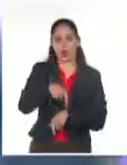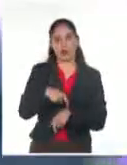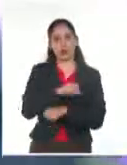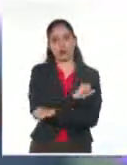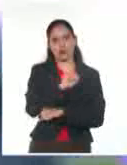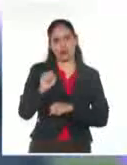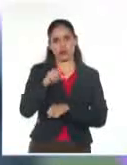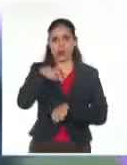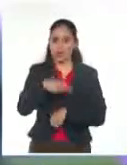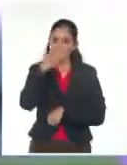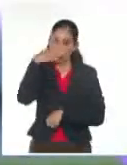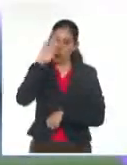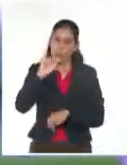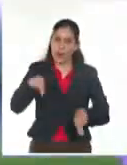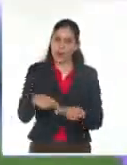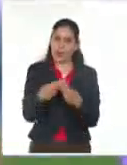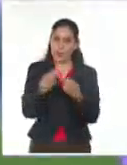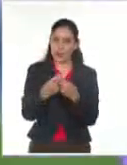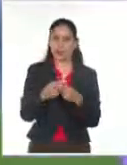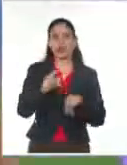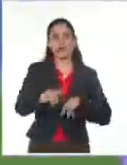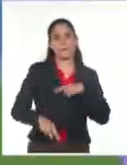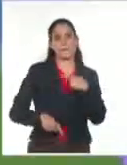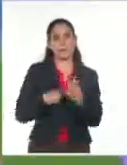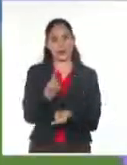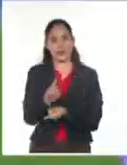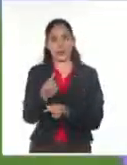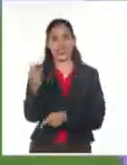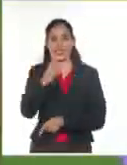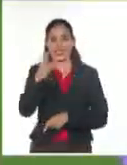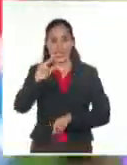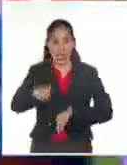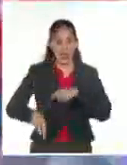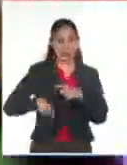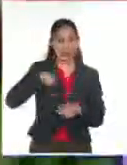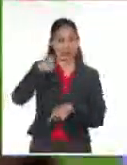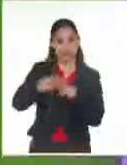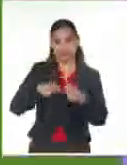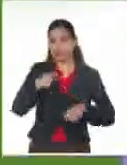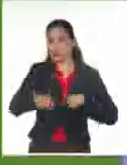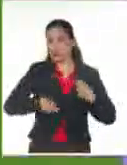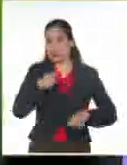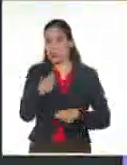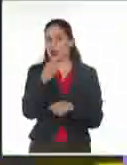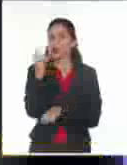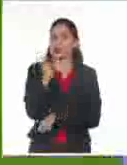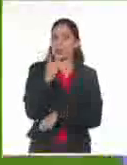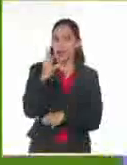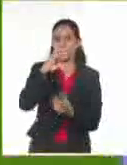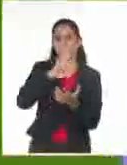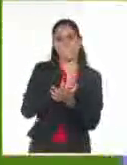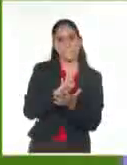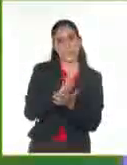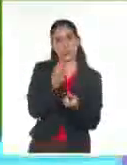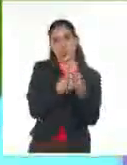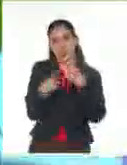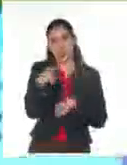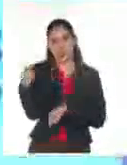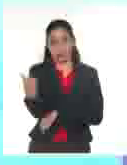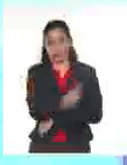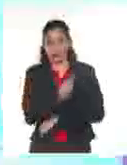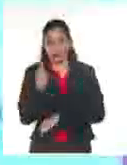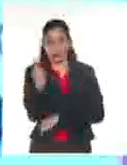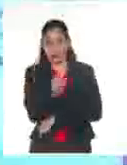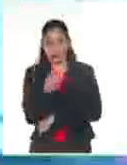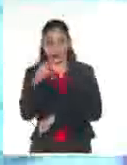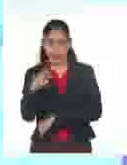que también tendrá acciones en las especialidades de triple salto, 200 y 3000 metros, así como el relevo de 4x100, en todos los